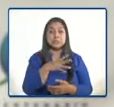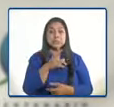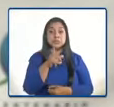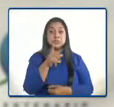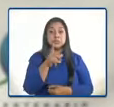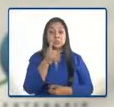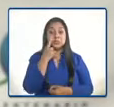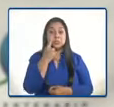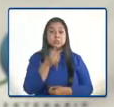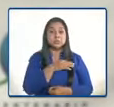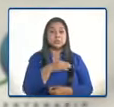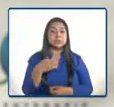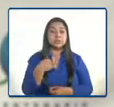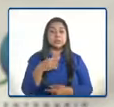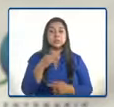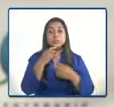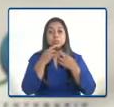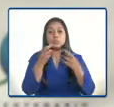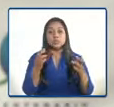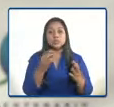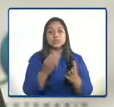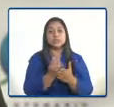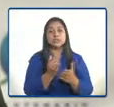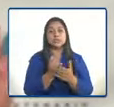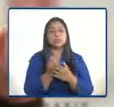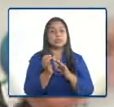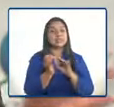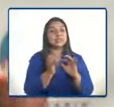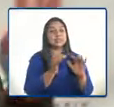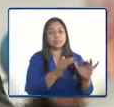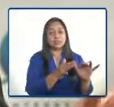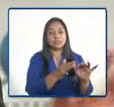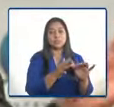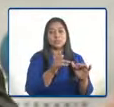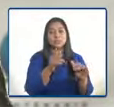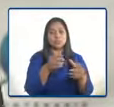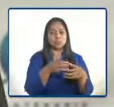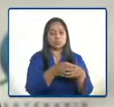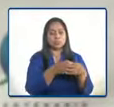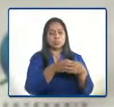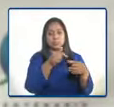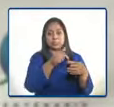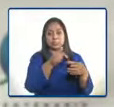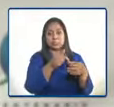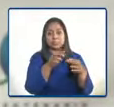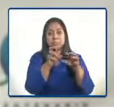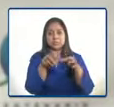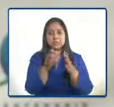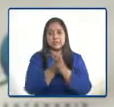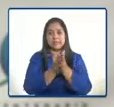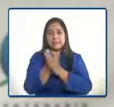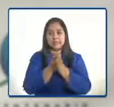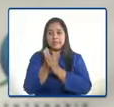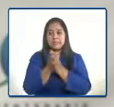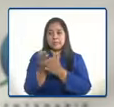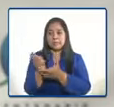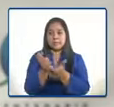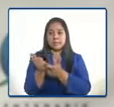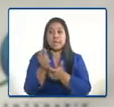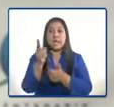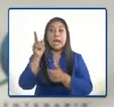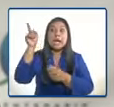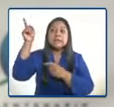por medio del Ministerio Público, el Instituto Guatemalteco de Migración, un grupo de personas que se estaban aprovechando de los guatemaltecos en